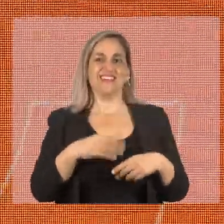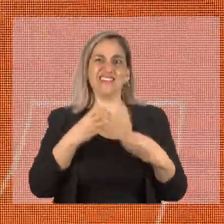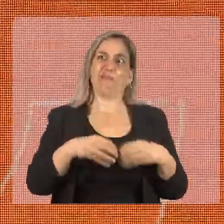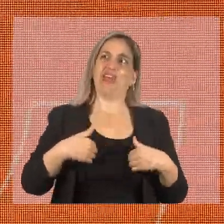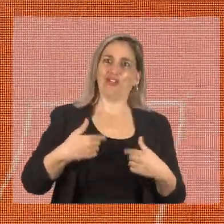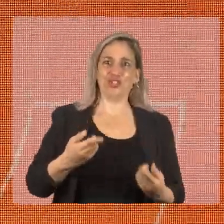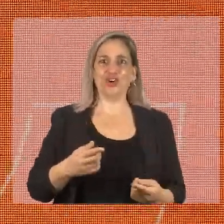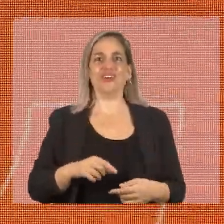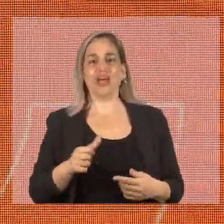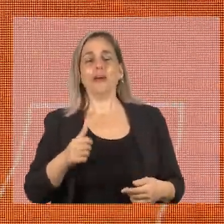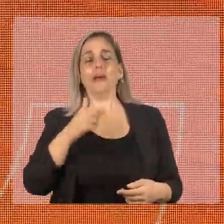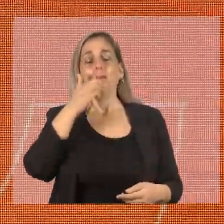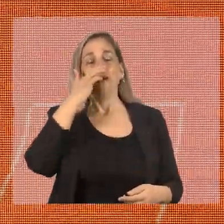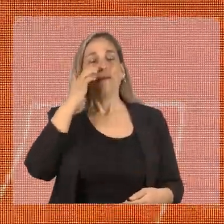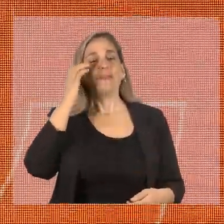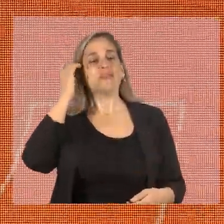Y si las pierdo, aparte.